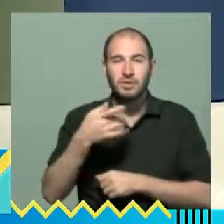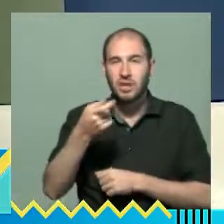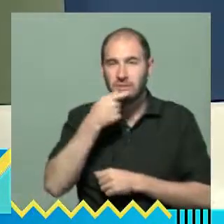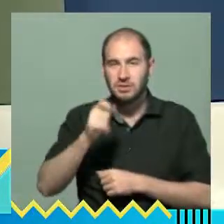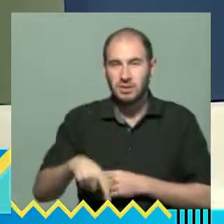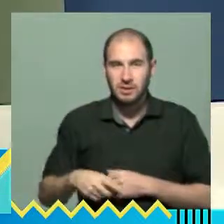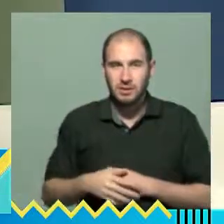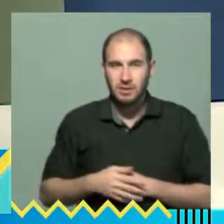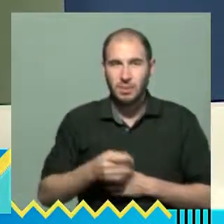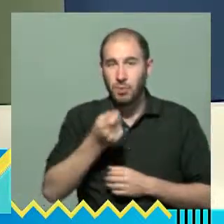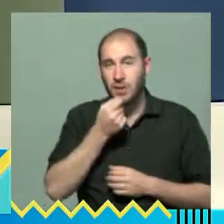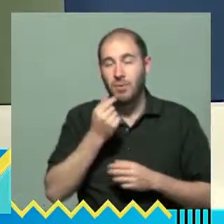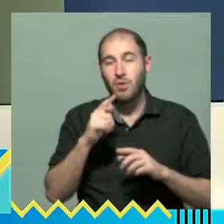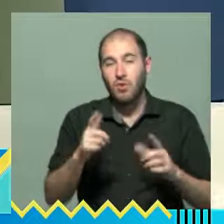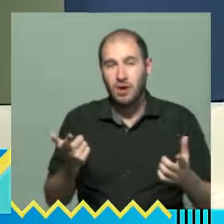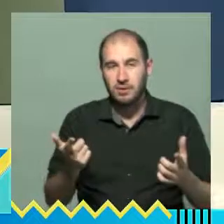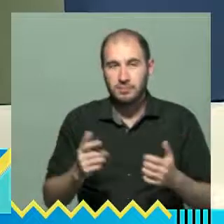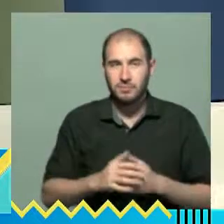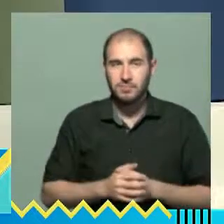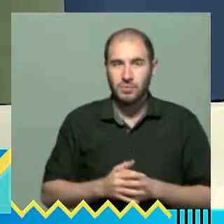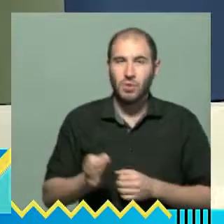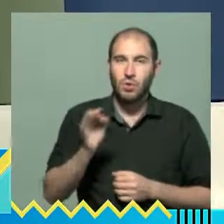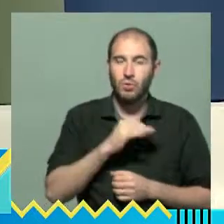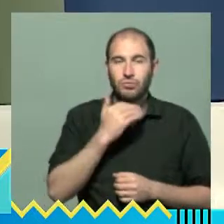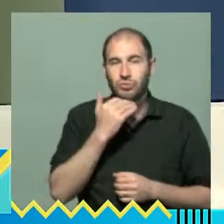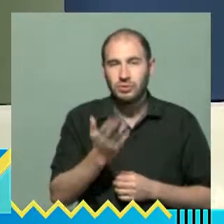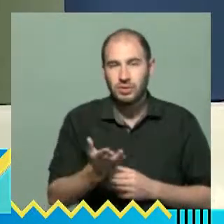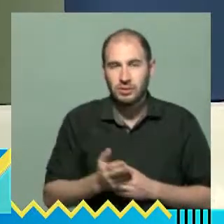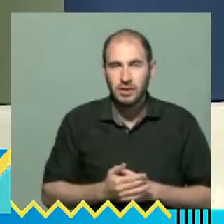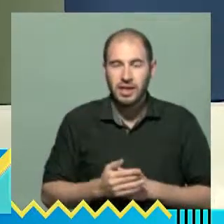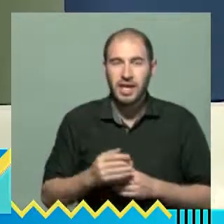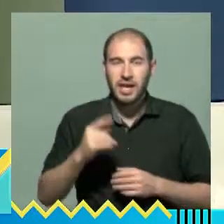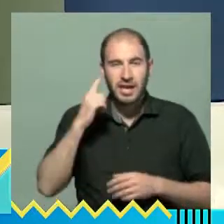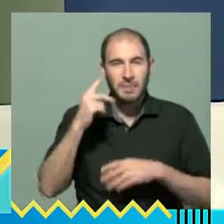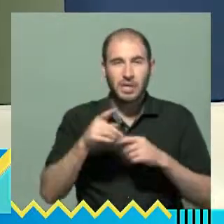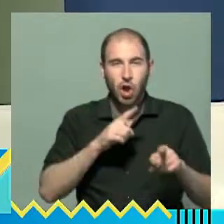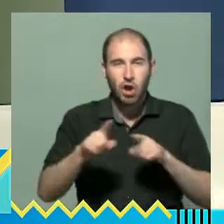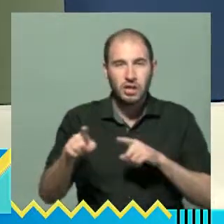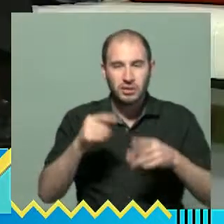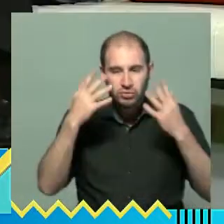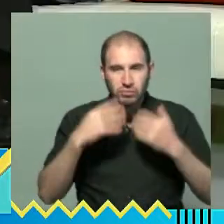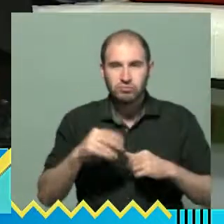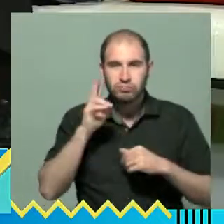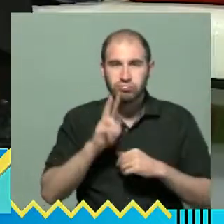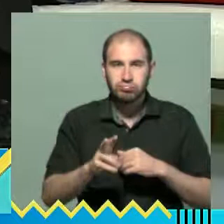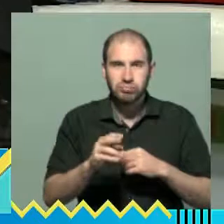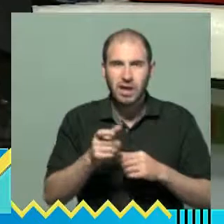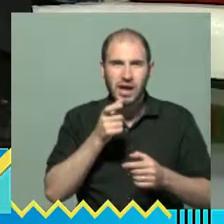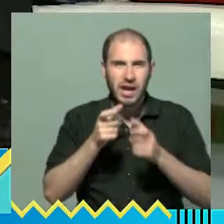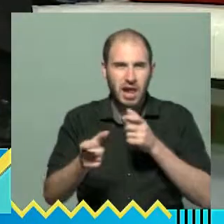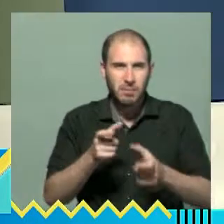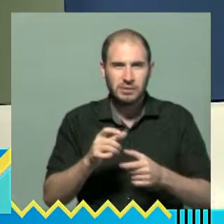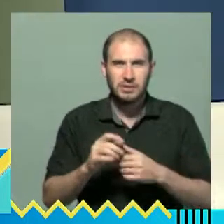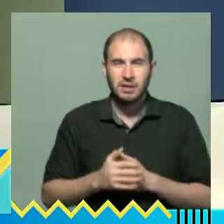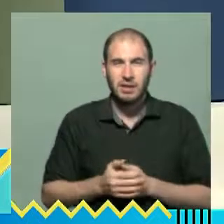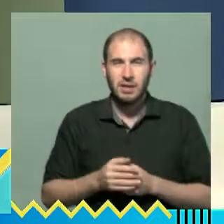provincia. Pongámosle que no lo tengo ese dato. Tampoco sé la capacidad de coordinación visomotora que tienen para responder de